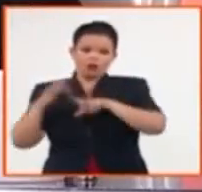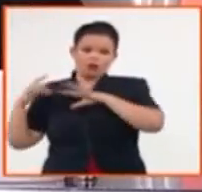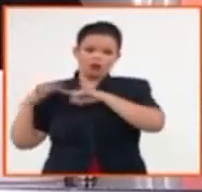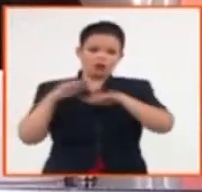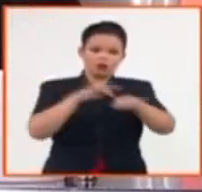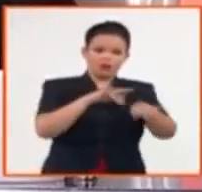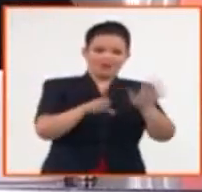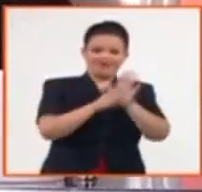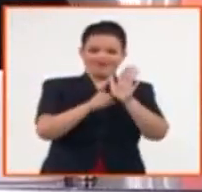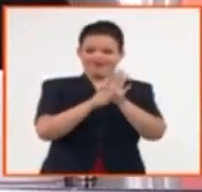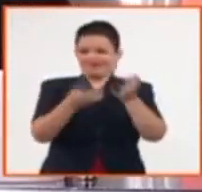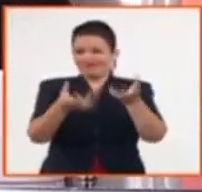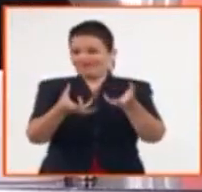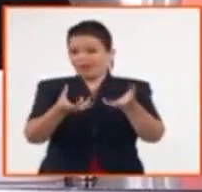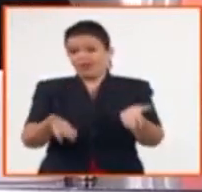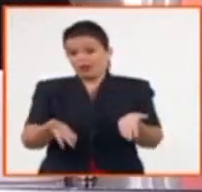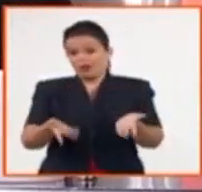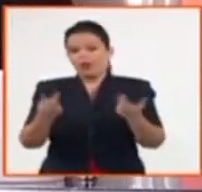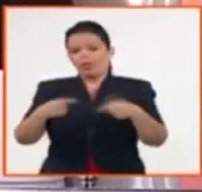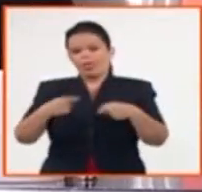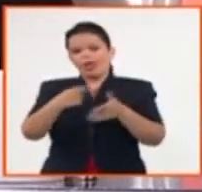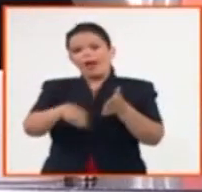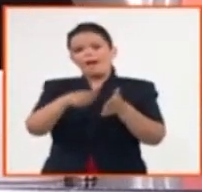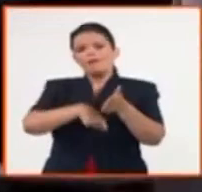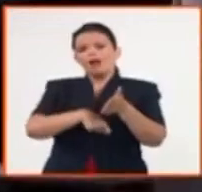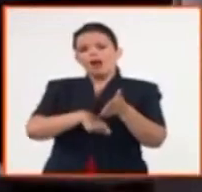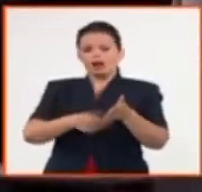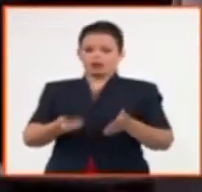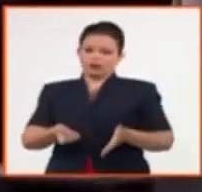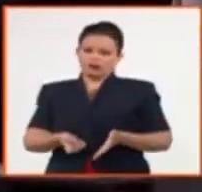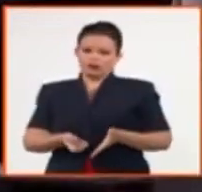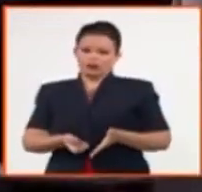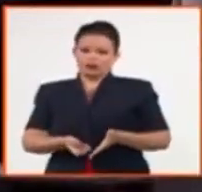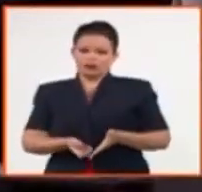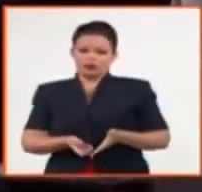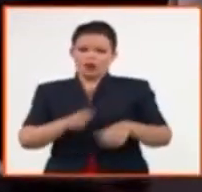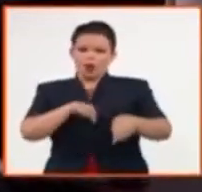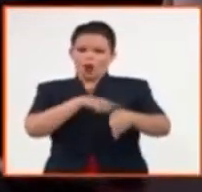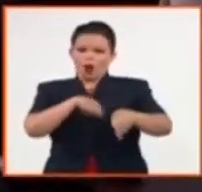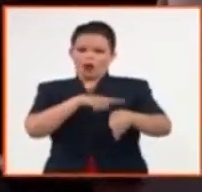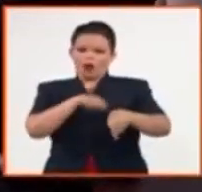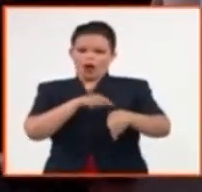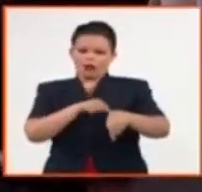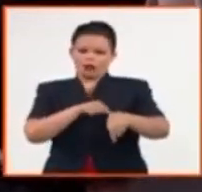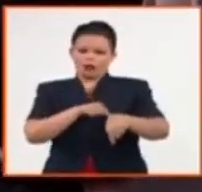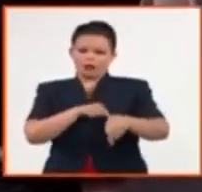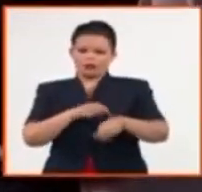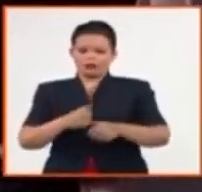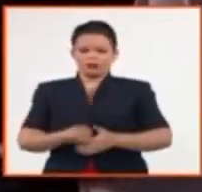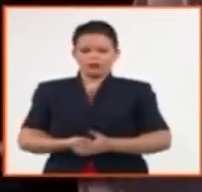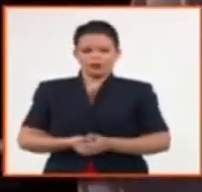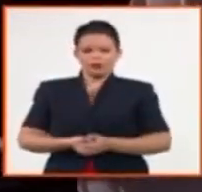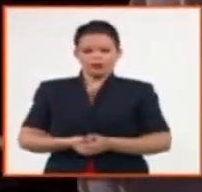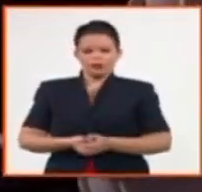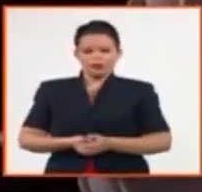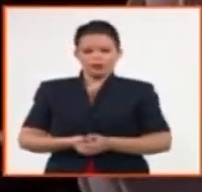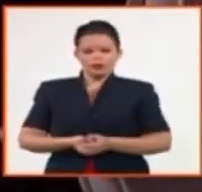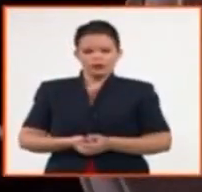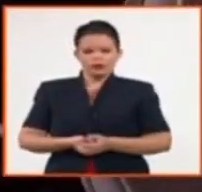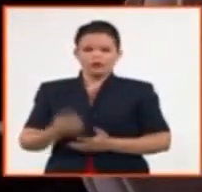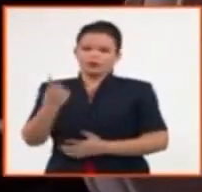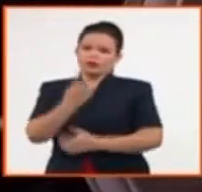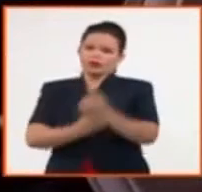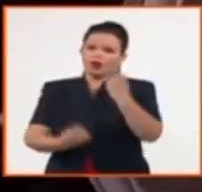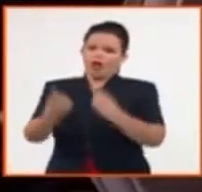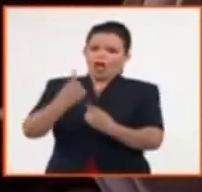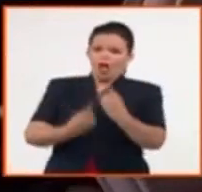está organizado por los compañeros de salud pública. He escuchado experiencia de algunos compañeros que nos han comentado que todavía el medio chiquito no se ha